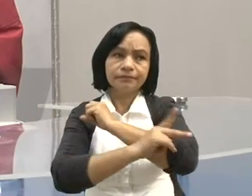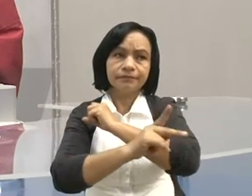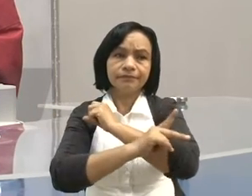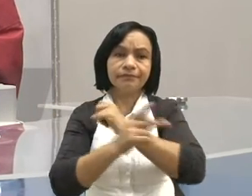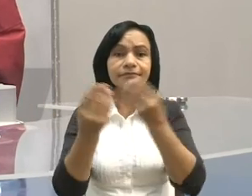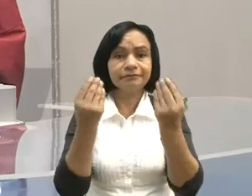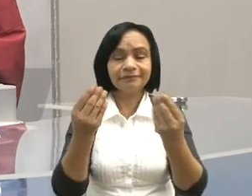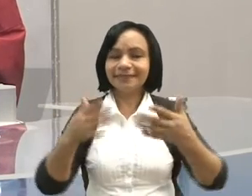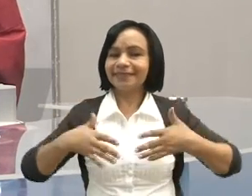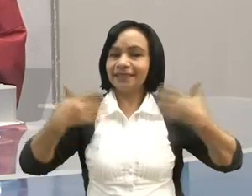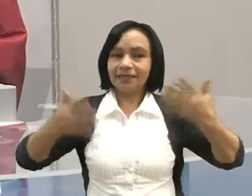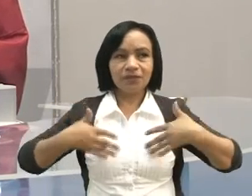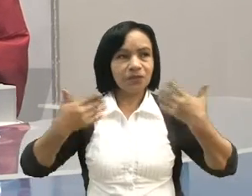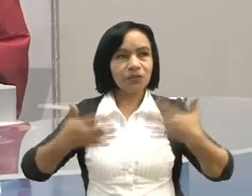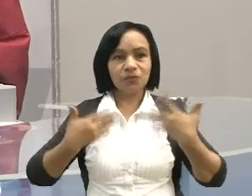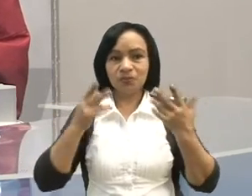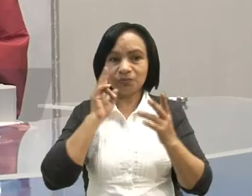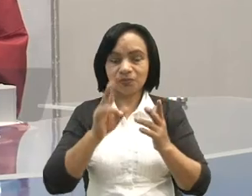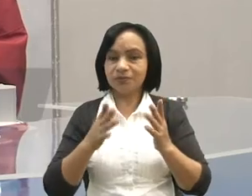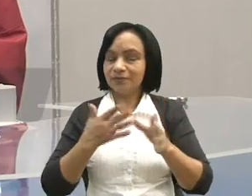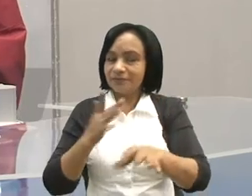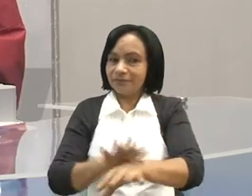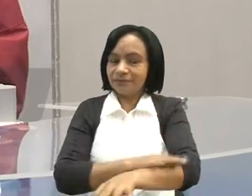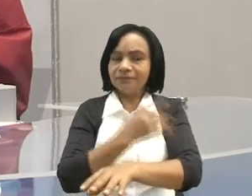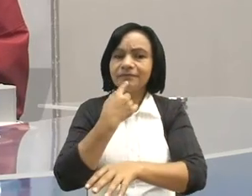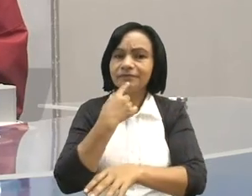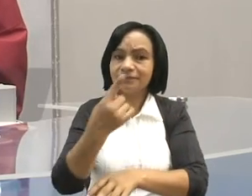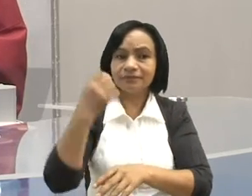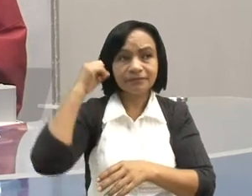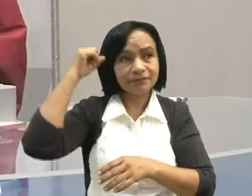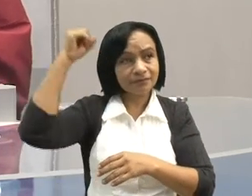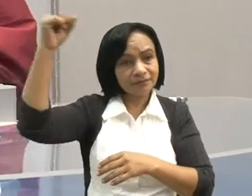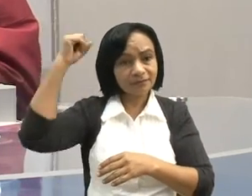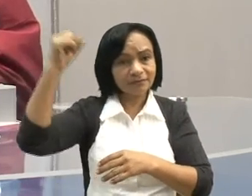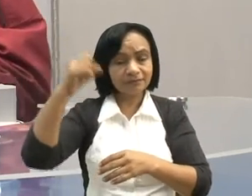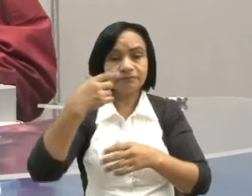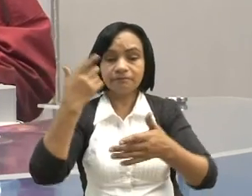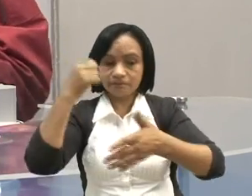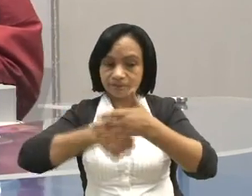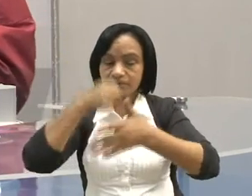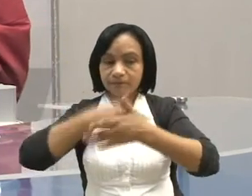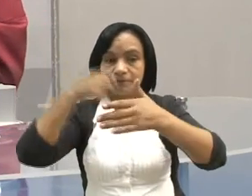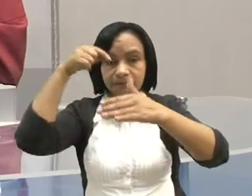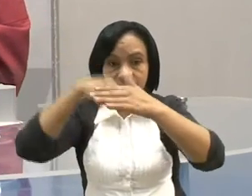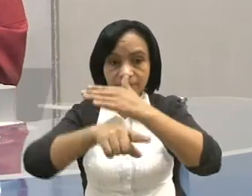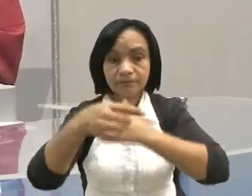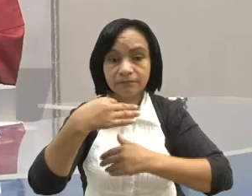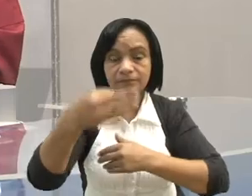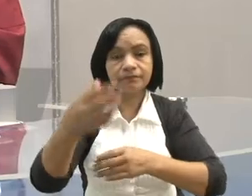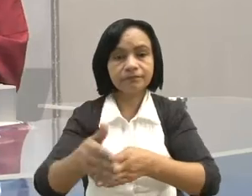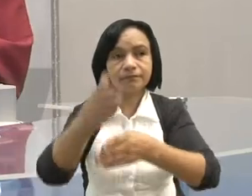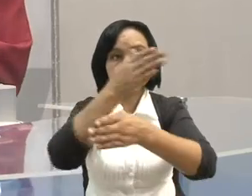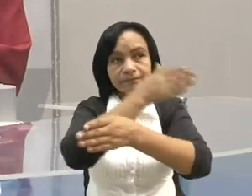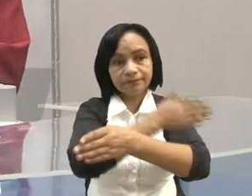que regocijarnos. Siempre he señalado y hemos dicho que es un triunfo, ¿verdad?, que es un reto y que el momento se dio